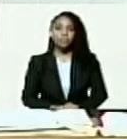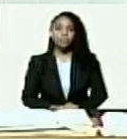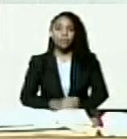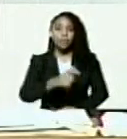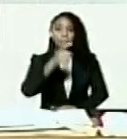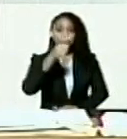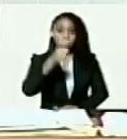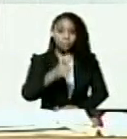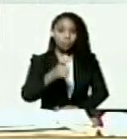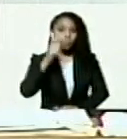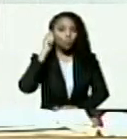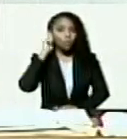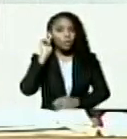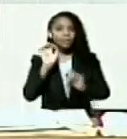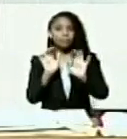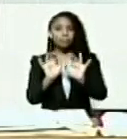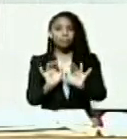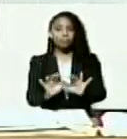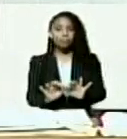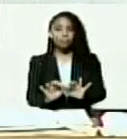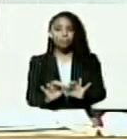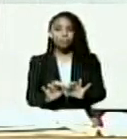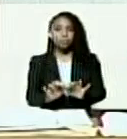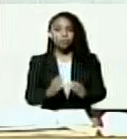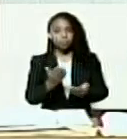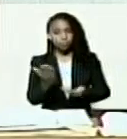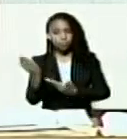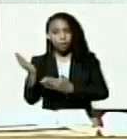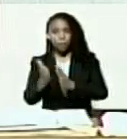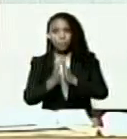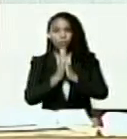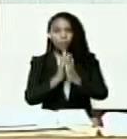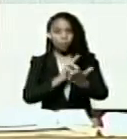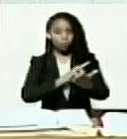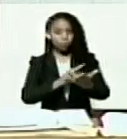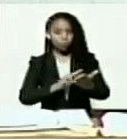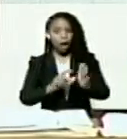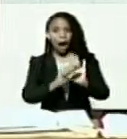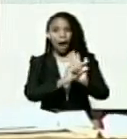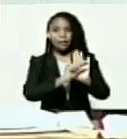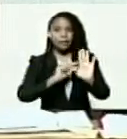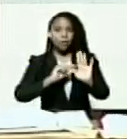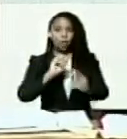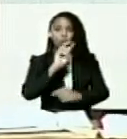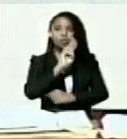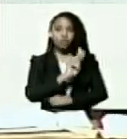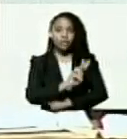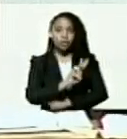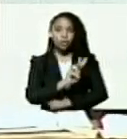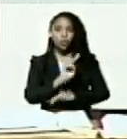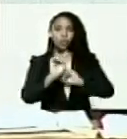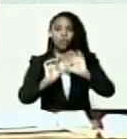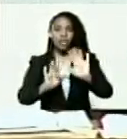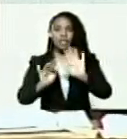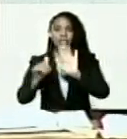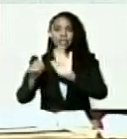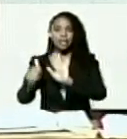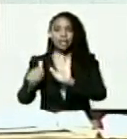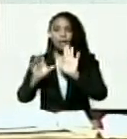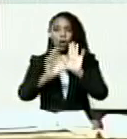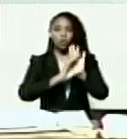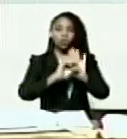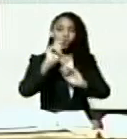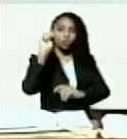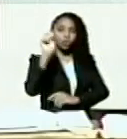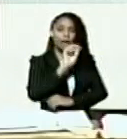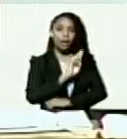Ciudadana secretaria, sírvase de leer el artículo 296 de la Constitución